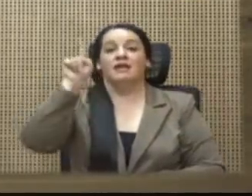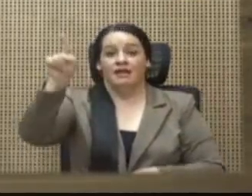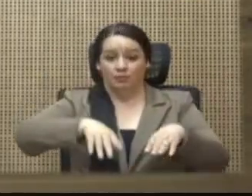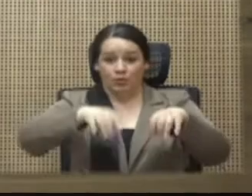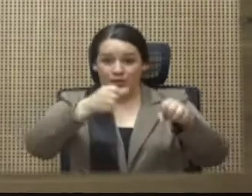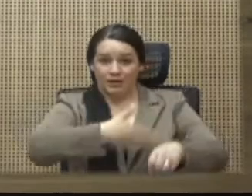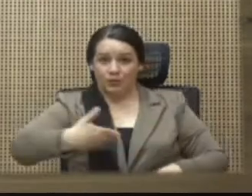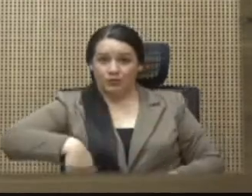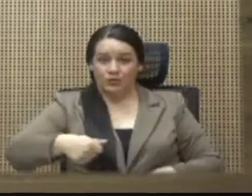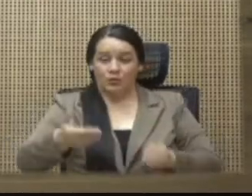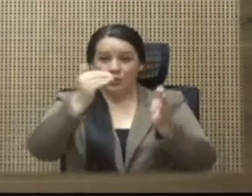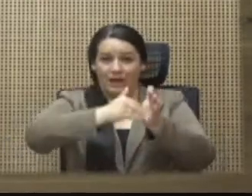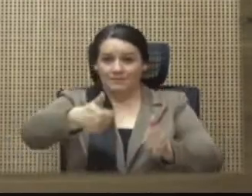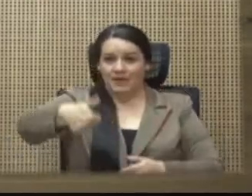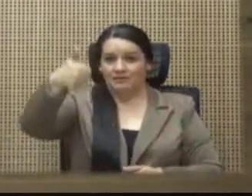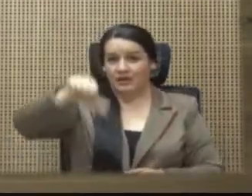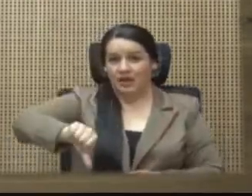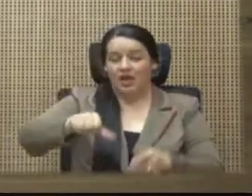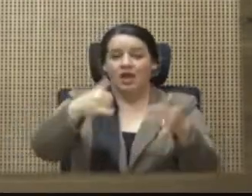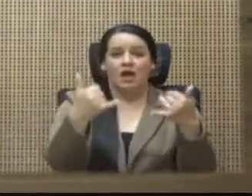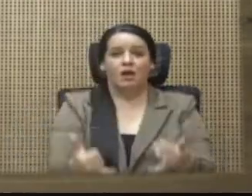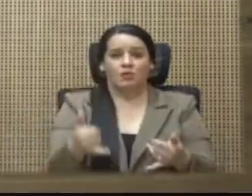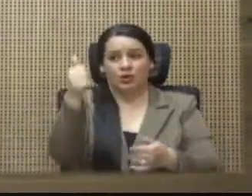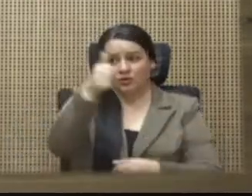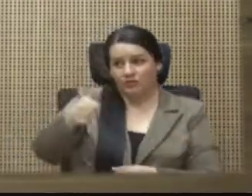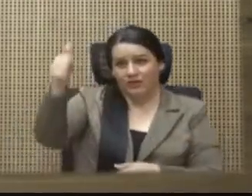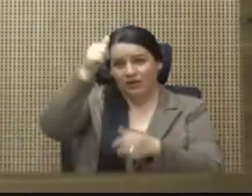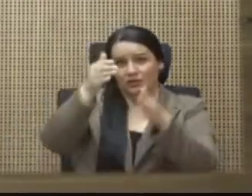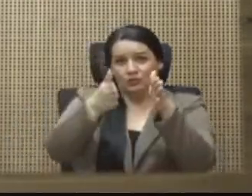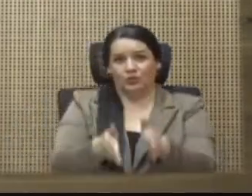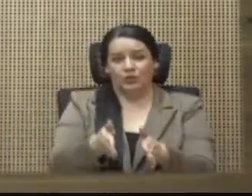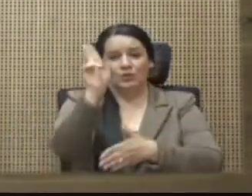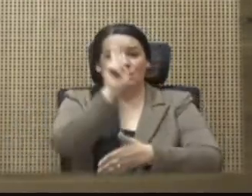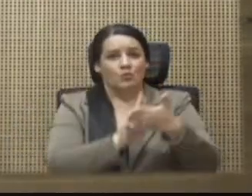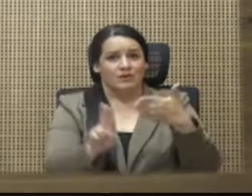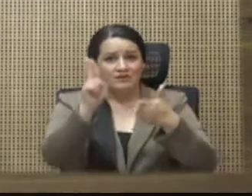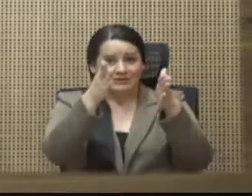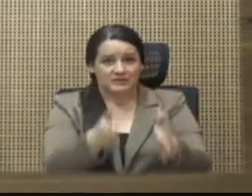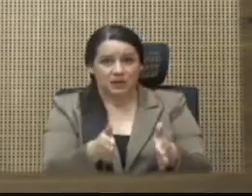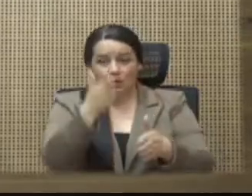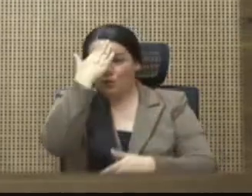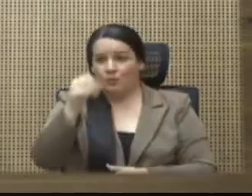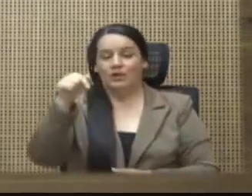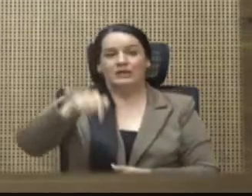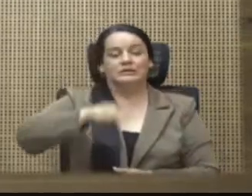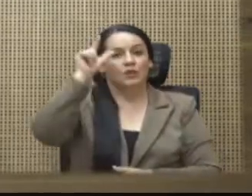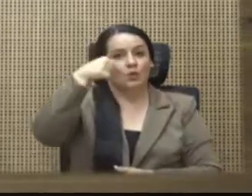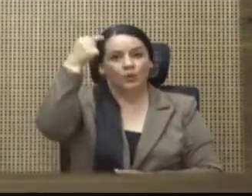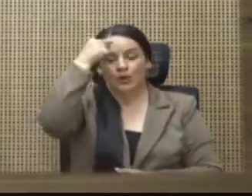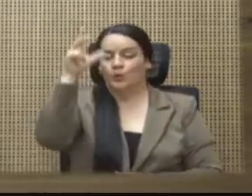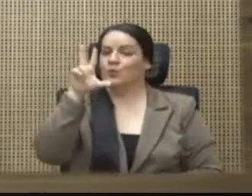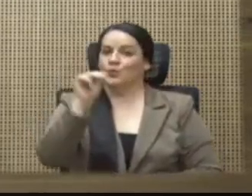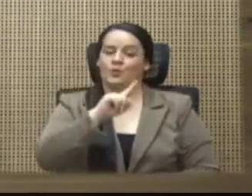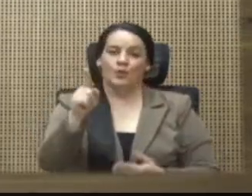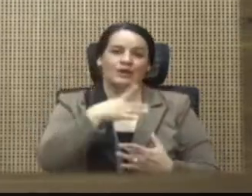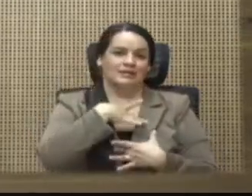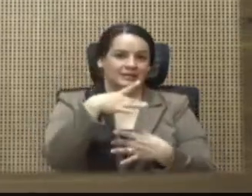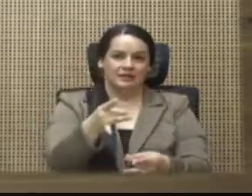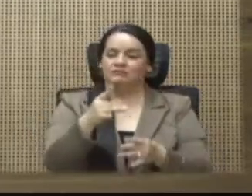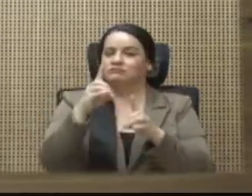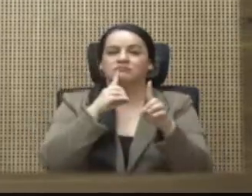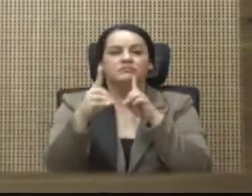rectores universitarios, porque a este gobierno no le interesa el diálogo, pero le encanta